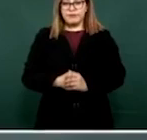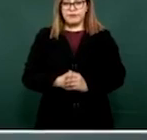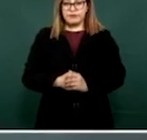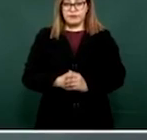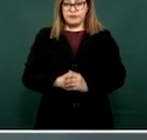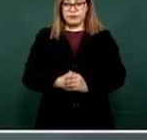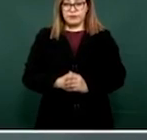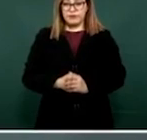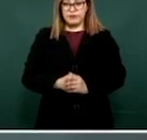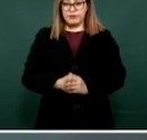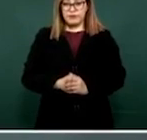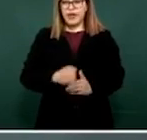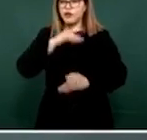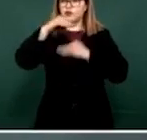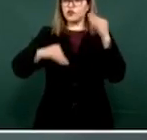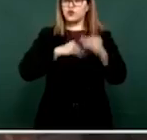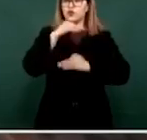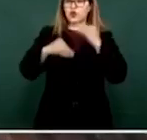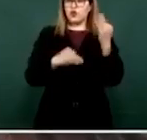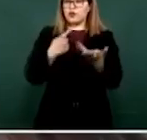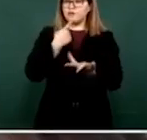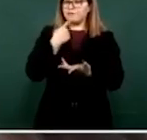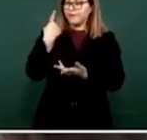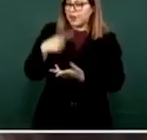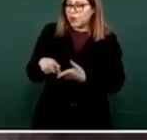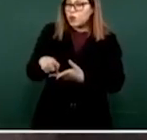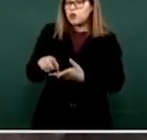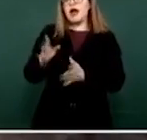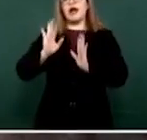Todas estas denuncias son atendidas.